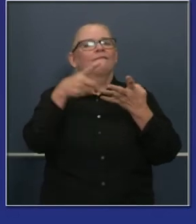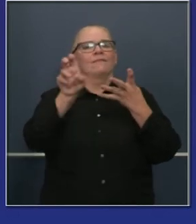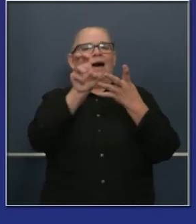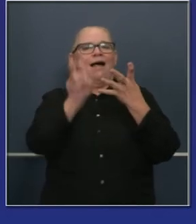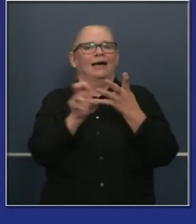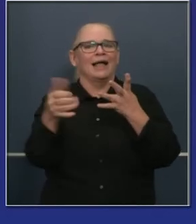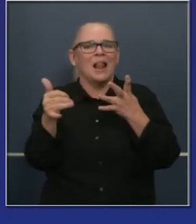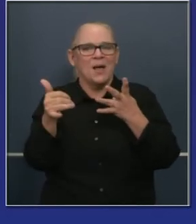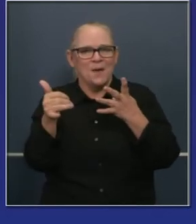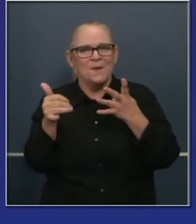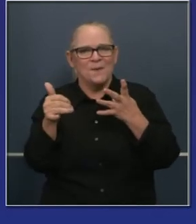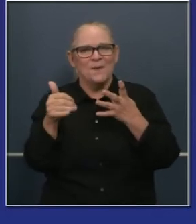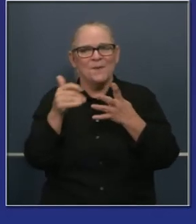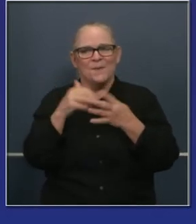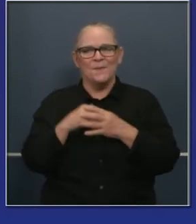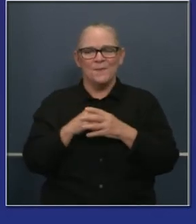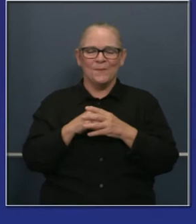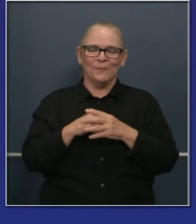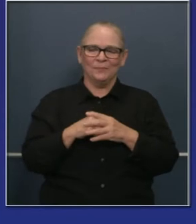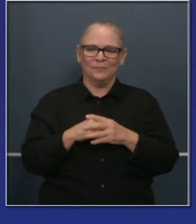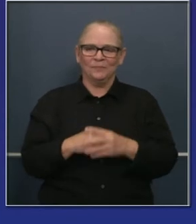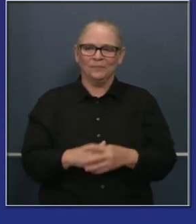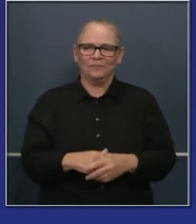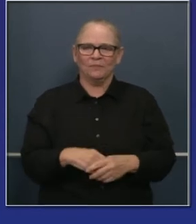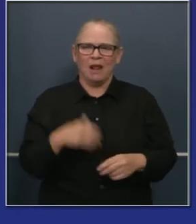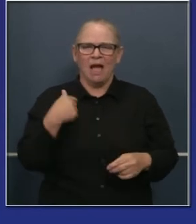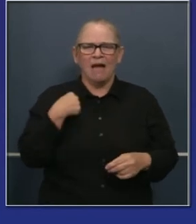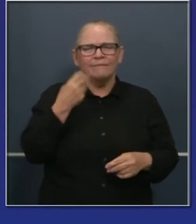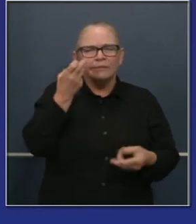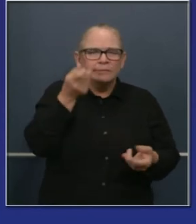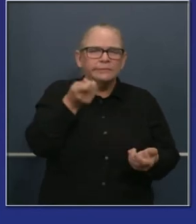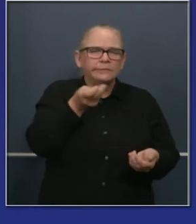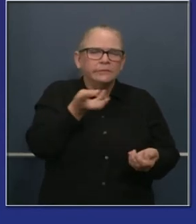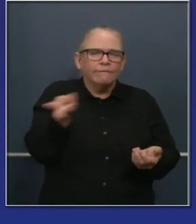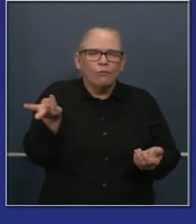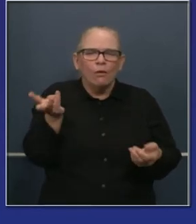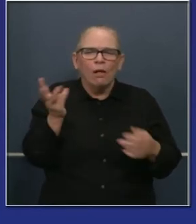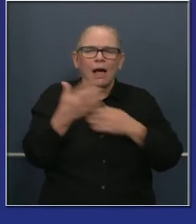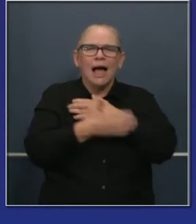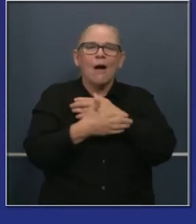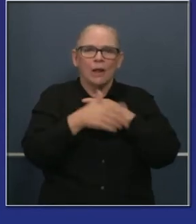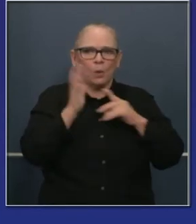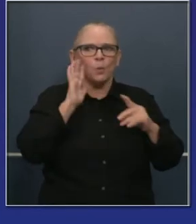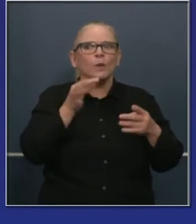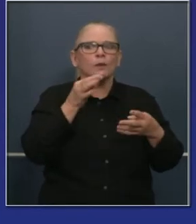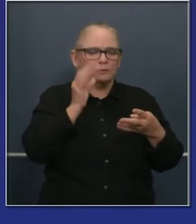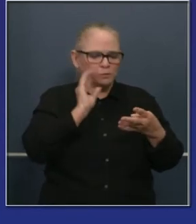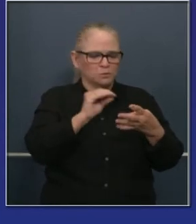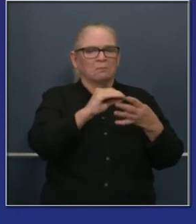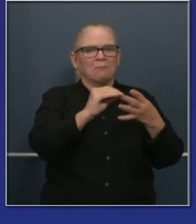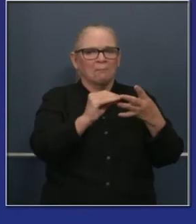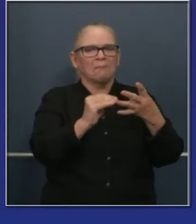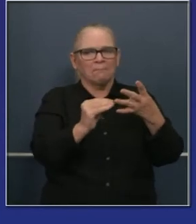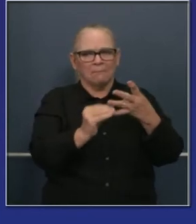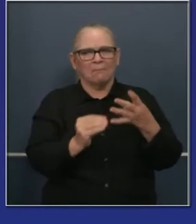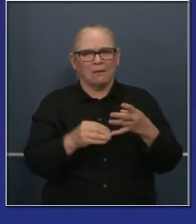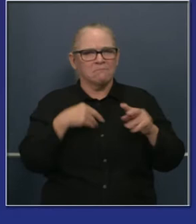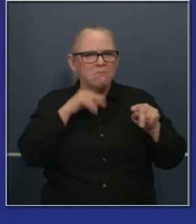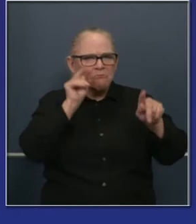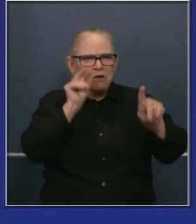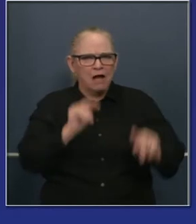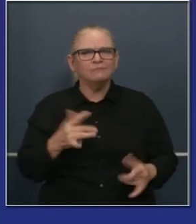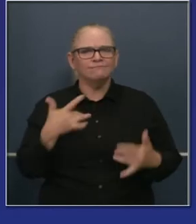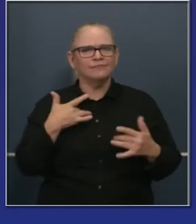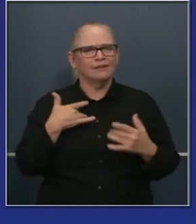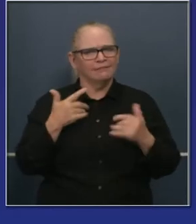y otros de nada de la naranja amarillo pues tal vez estaremos haciendo esta transmisión basados en la consistencia de la data y